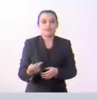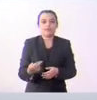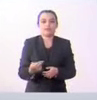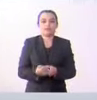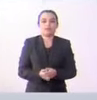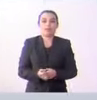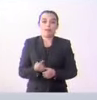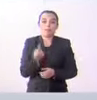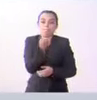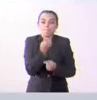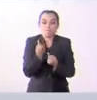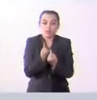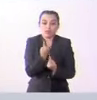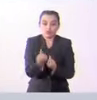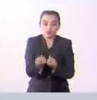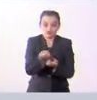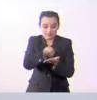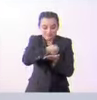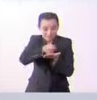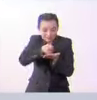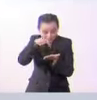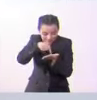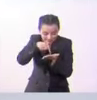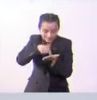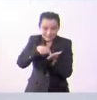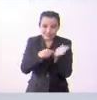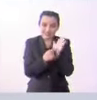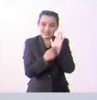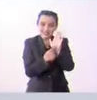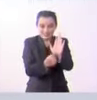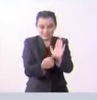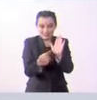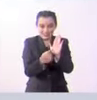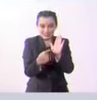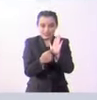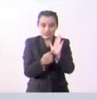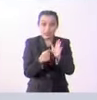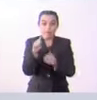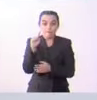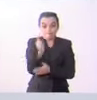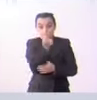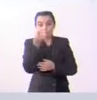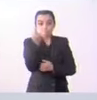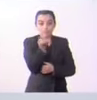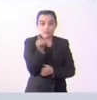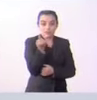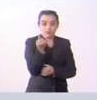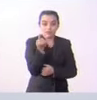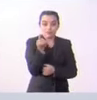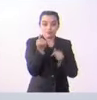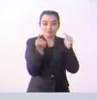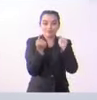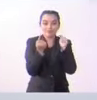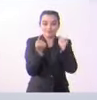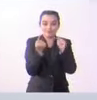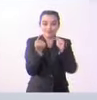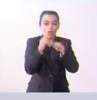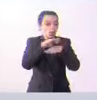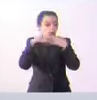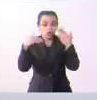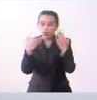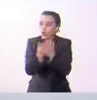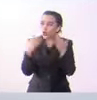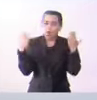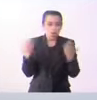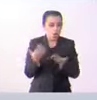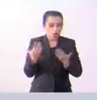realistas serán principales o secundarios. El personaje principal será aquel sobre el que van a girar todas las acciones del